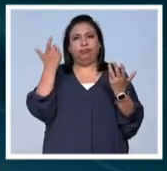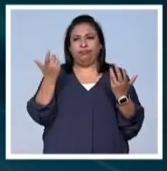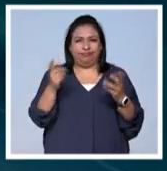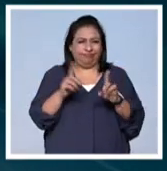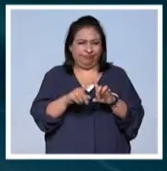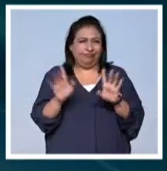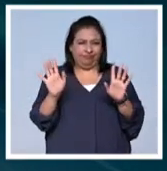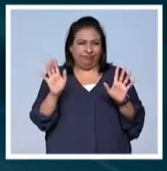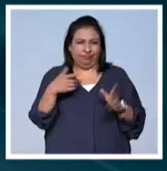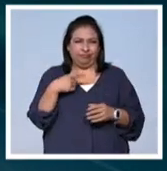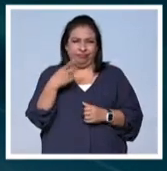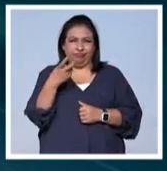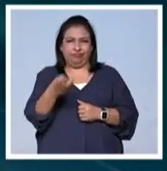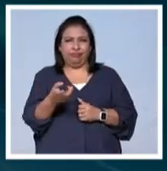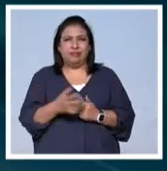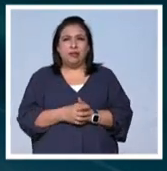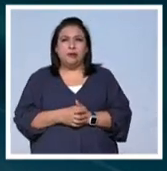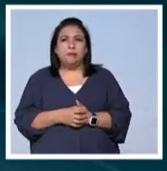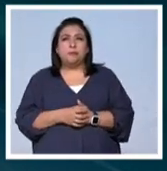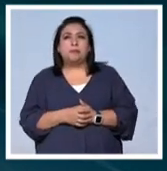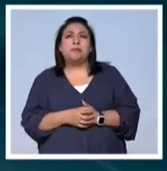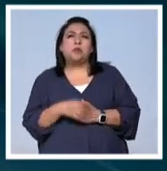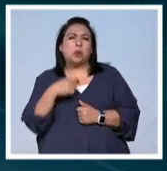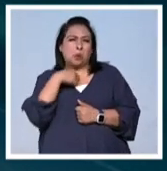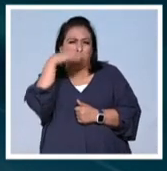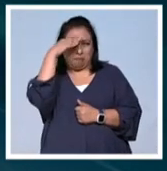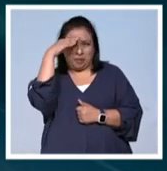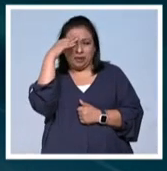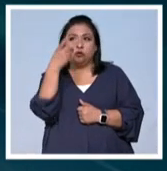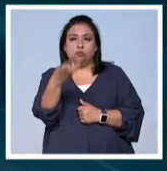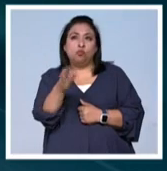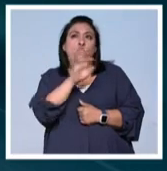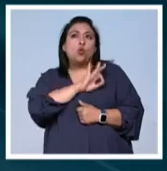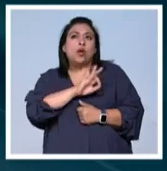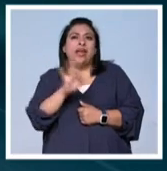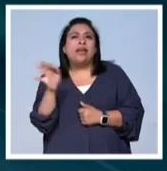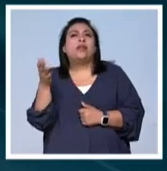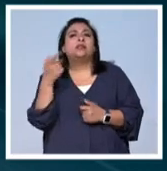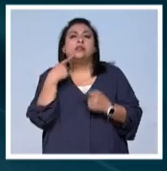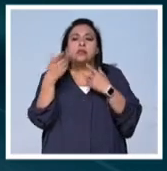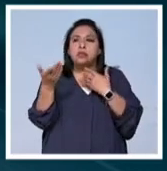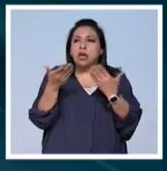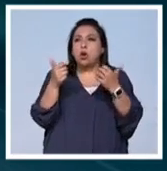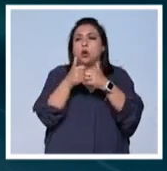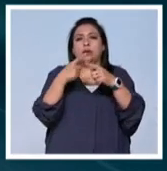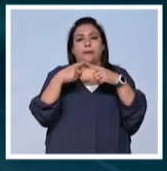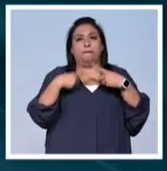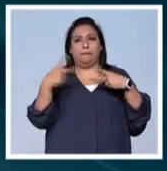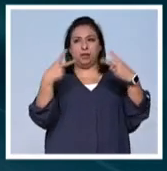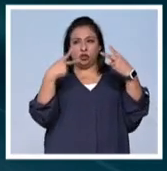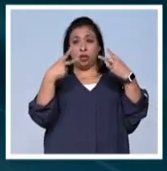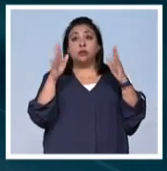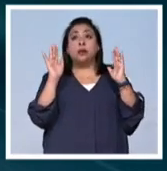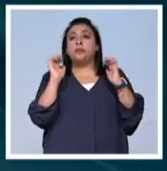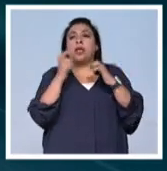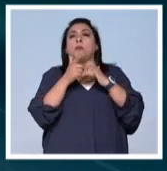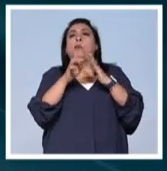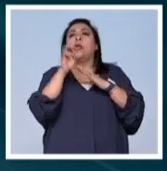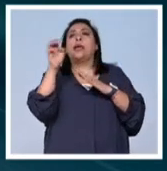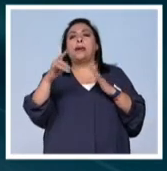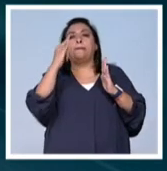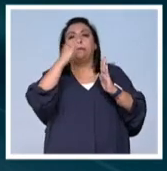no Entonces de Pienso que de esa forma puedes establecer con un un diálogo con el espectador si hago por ejemplo